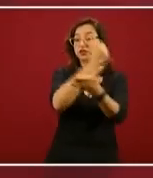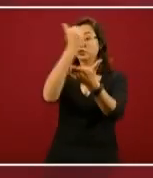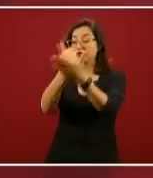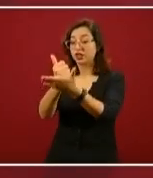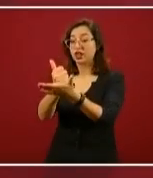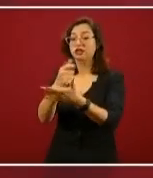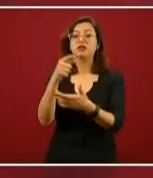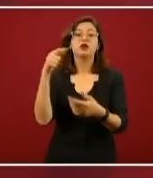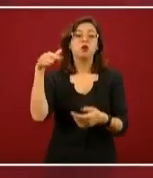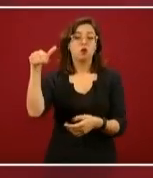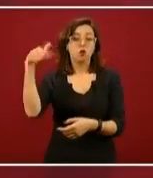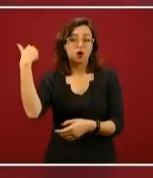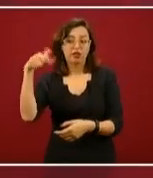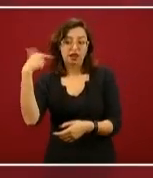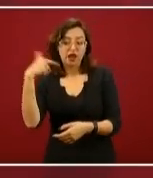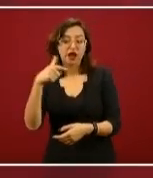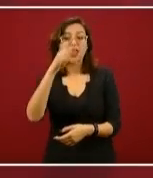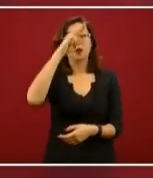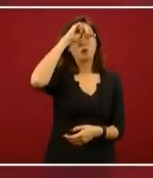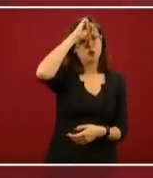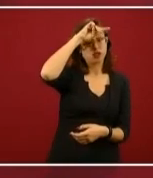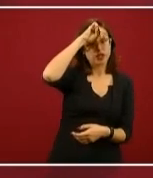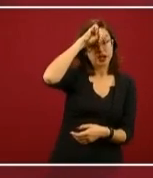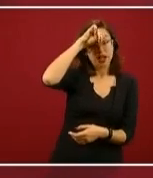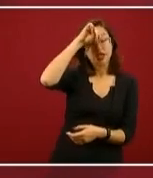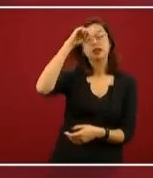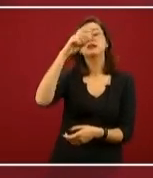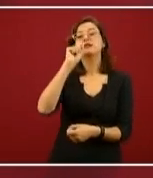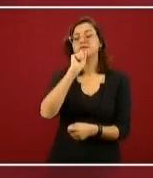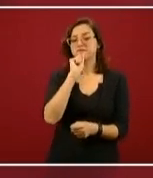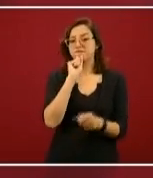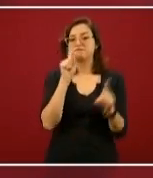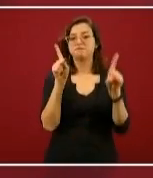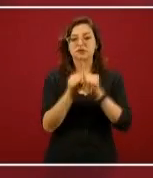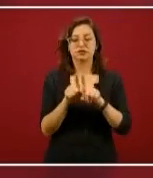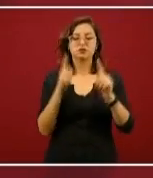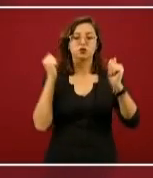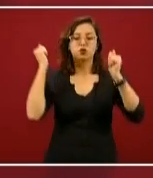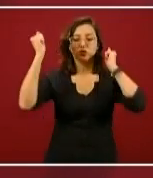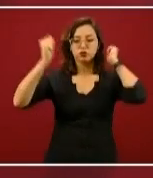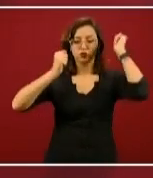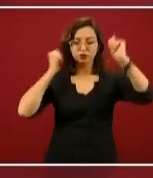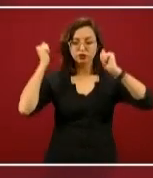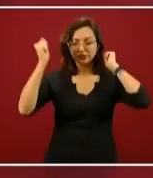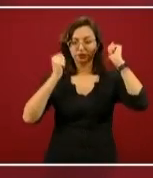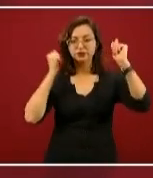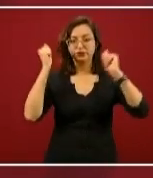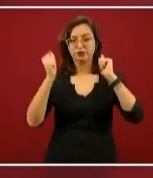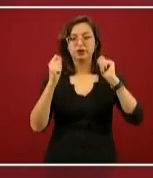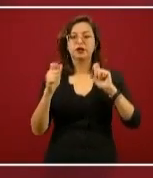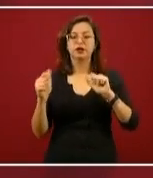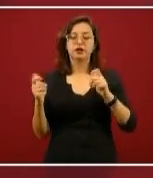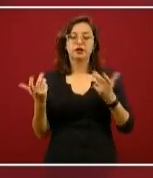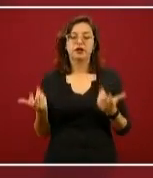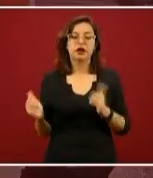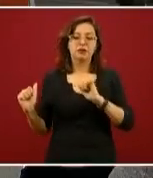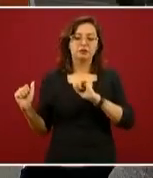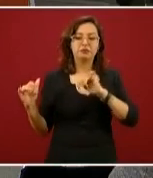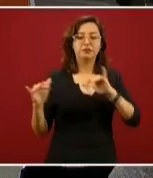de Guadalajara, en la región de Monterrey y también en las zonas turísticas donde ingresó el virus